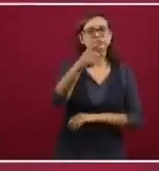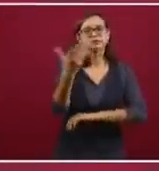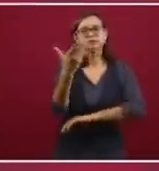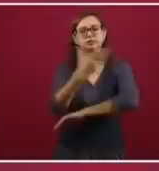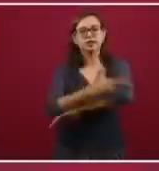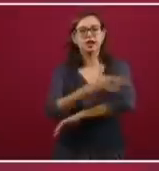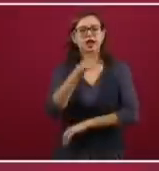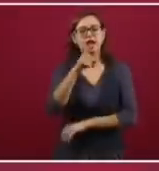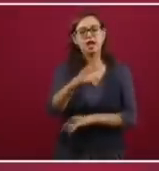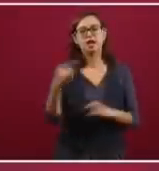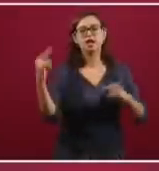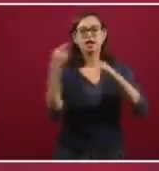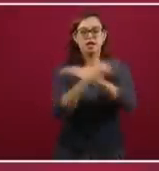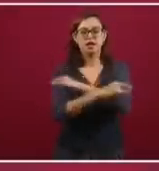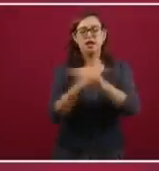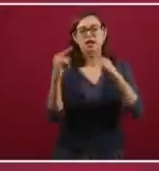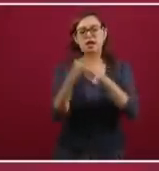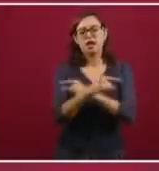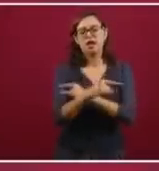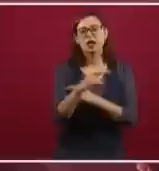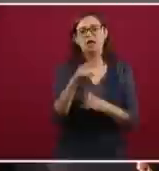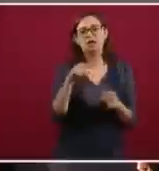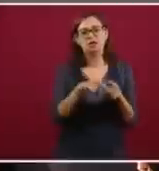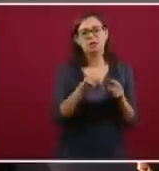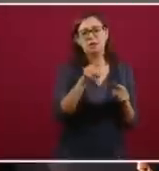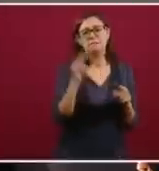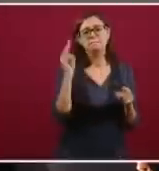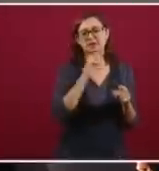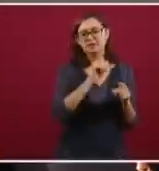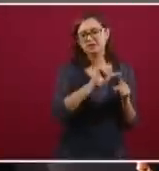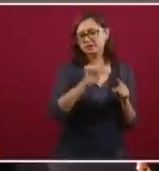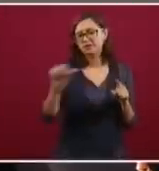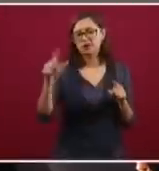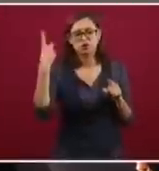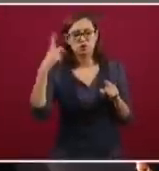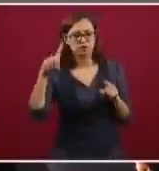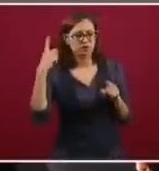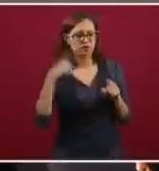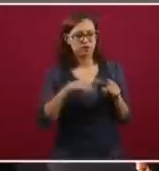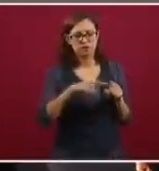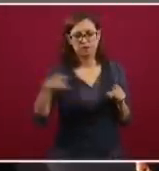en la autopista Mazatlán-Durango, que